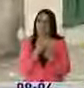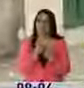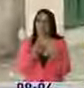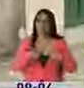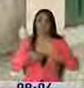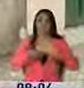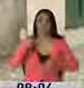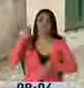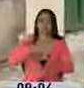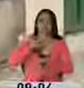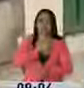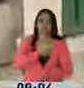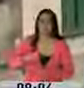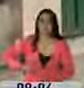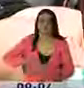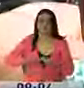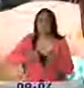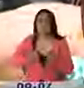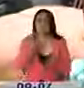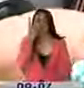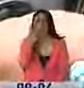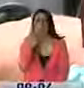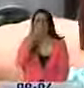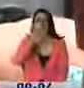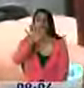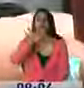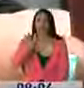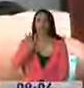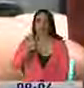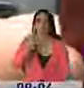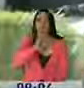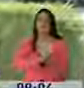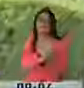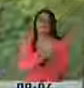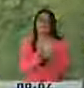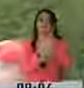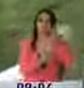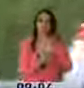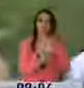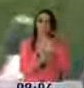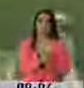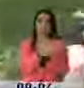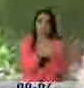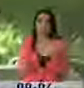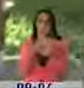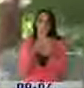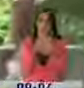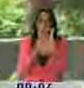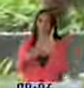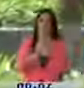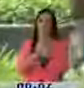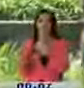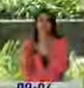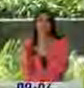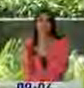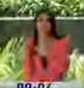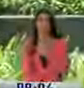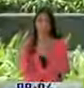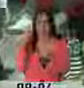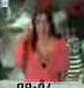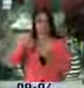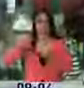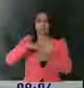decreto presidencial 1239, emitido en noviembre del 2016, que dispone al Registro Civil asumir a nivel nacional la entrega